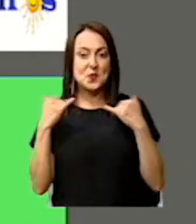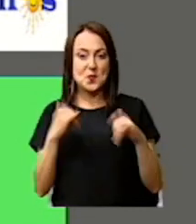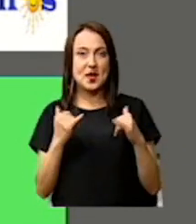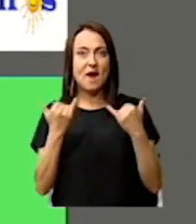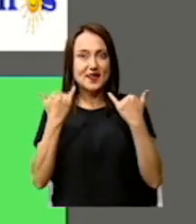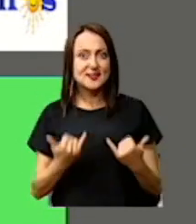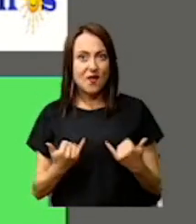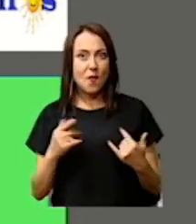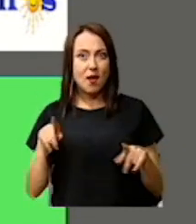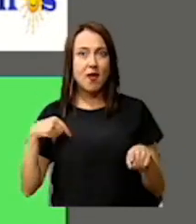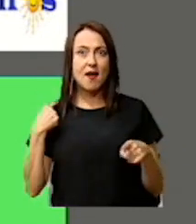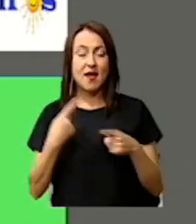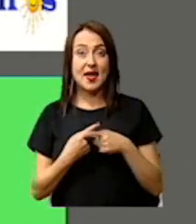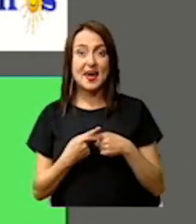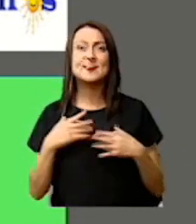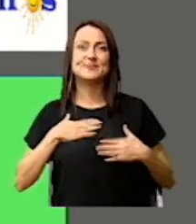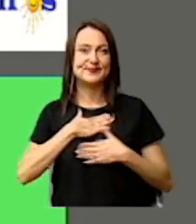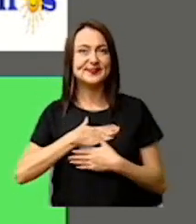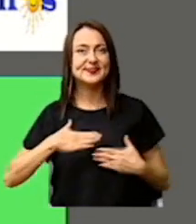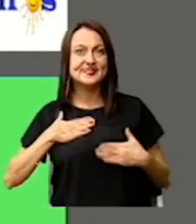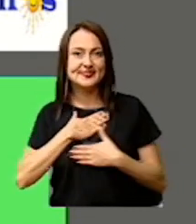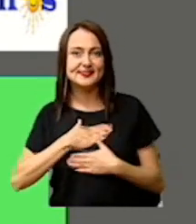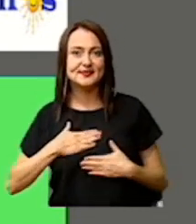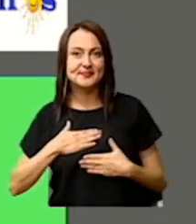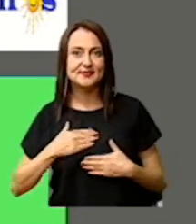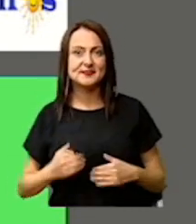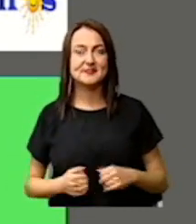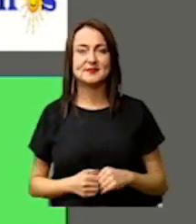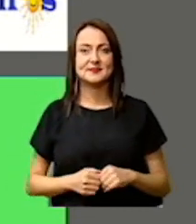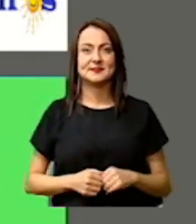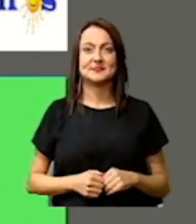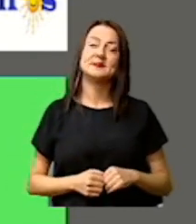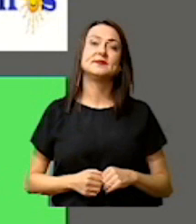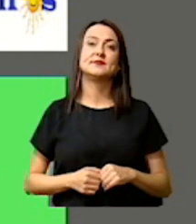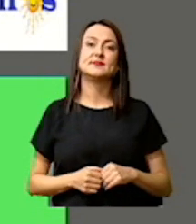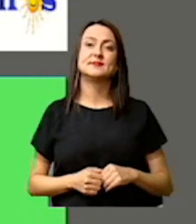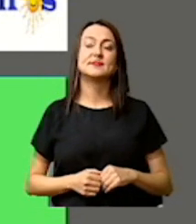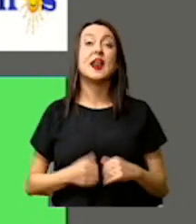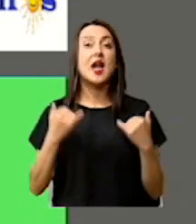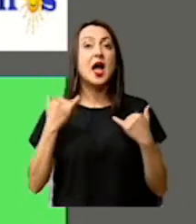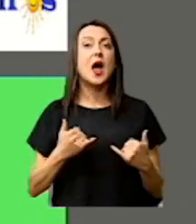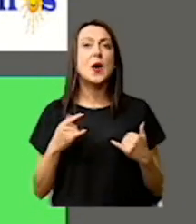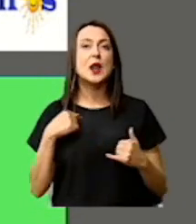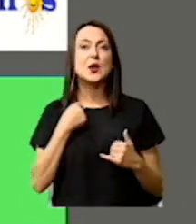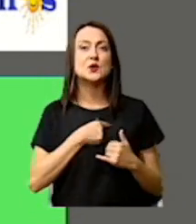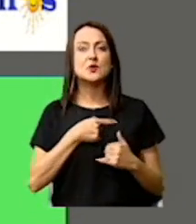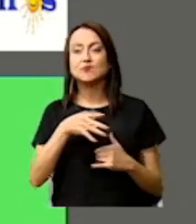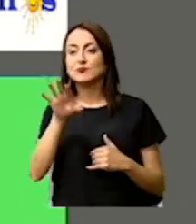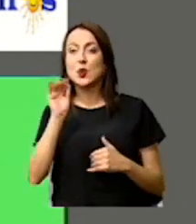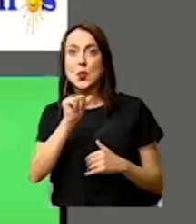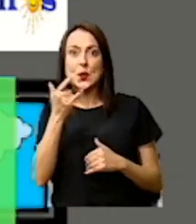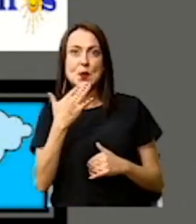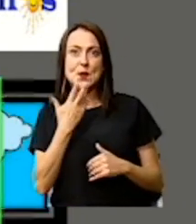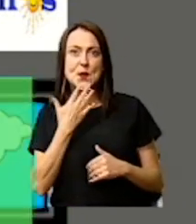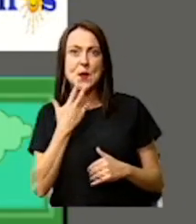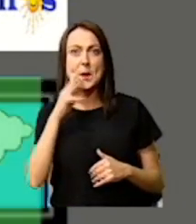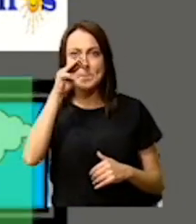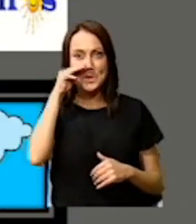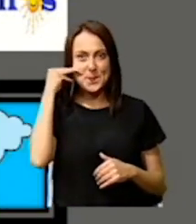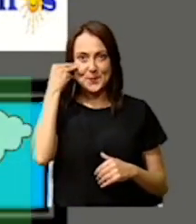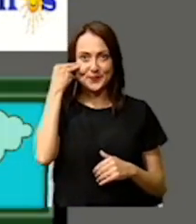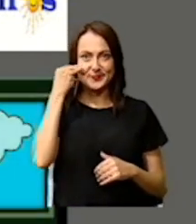ahora? ¿Están divirtiéndose? ¡Qué dicha! Vamos a escoger otro color más. El